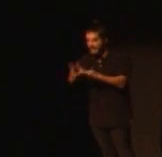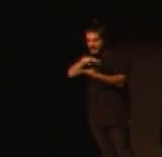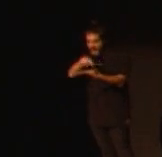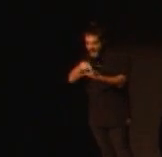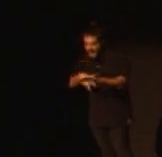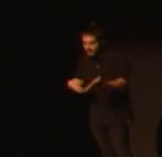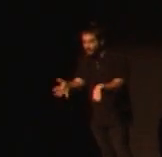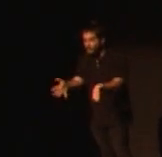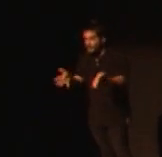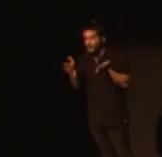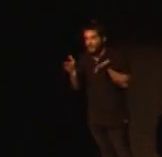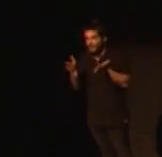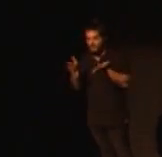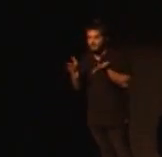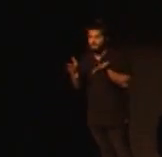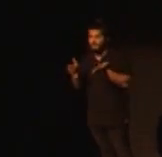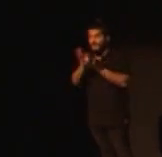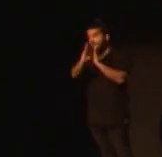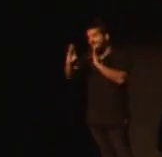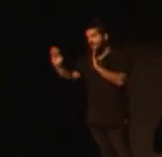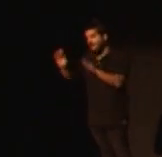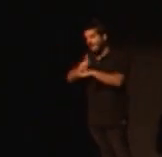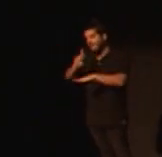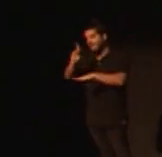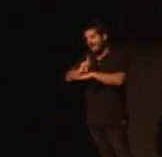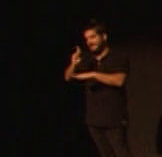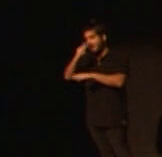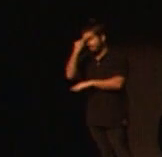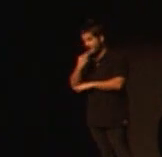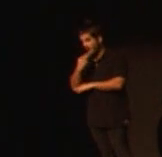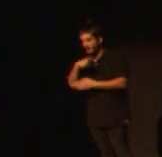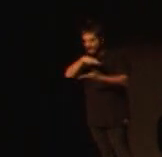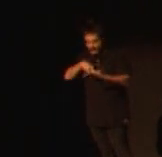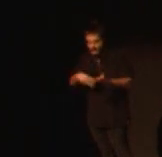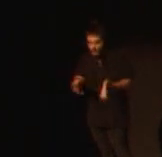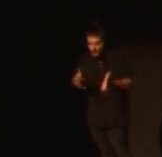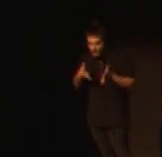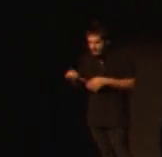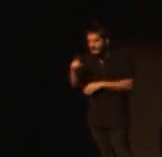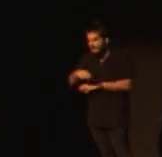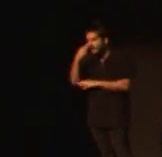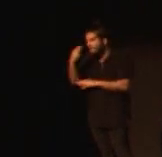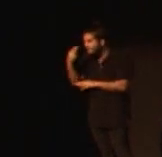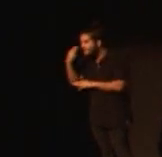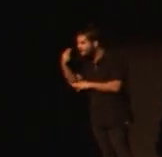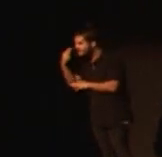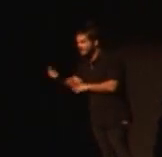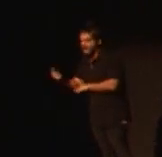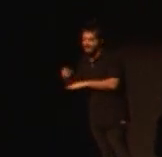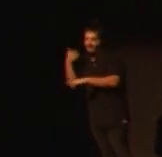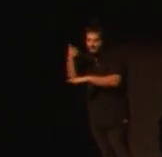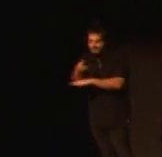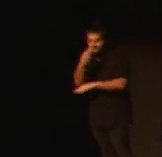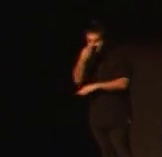esa biblioteca digital de la ONCE, cómo le encanta recibir visitas y además me encanta compartir con ella porque siempre que